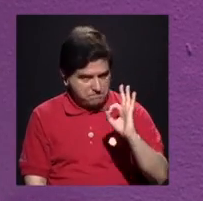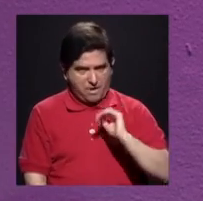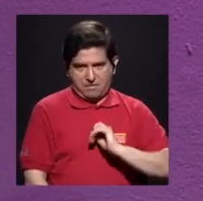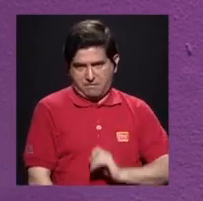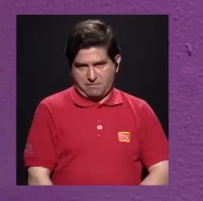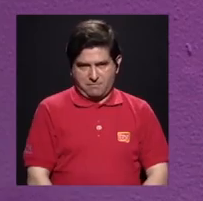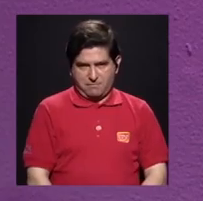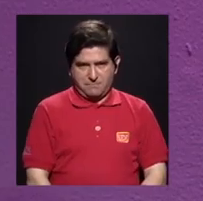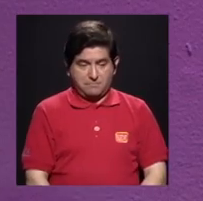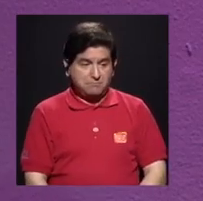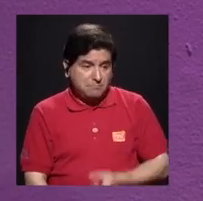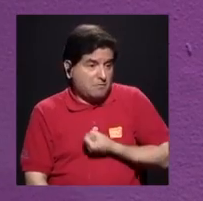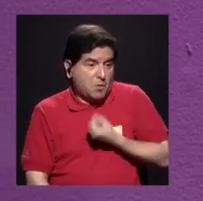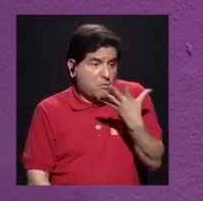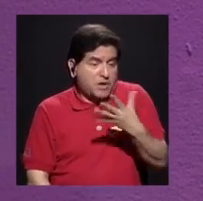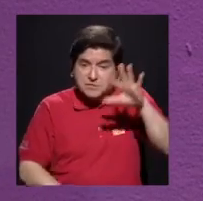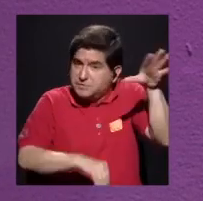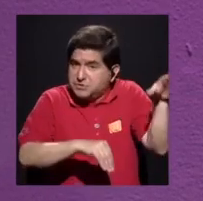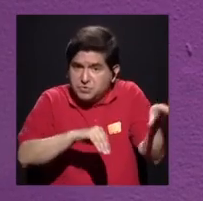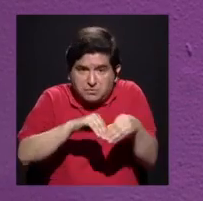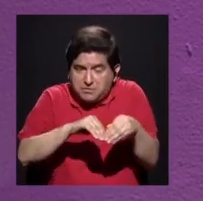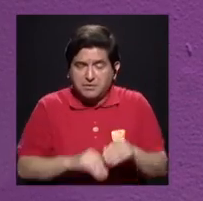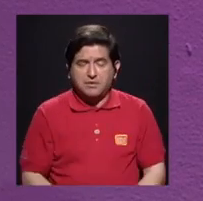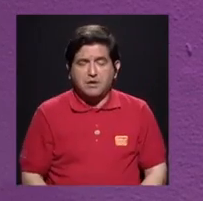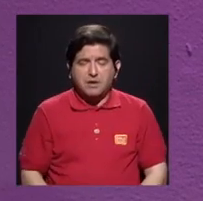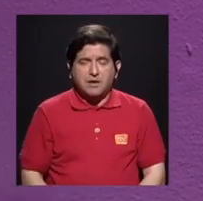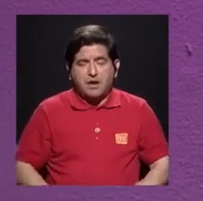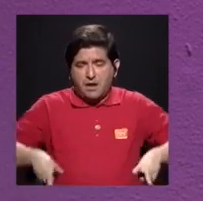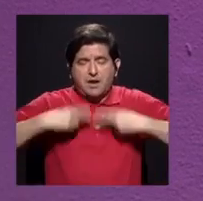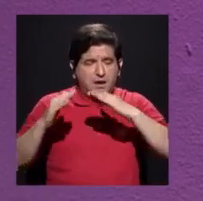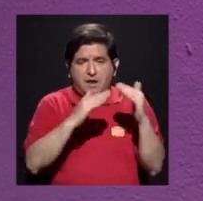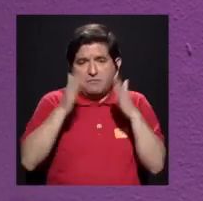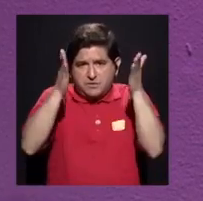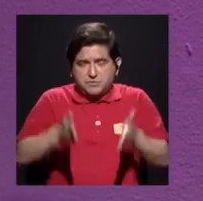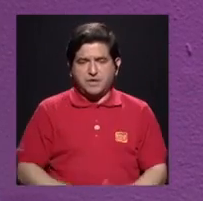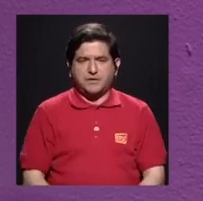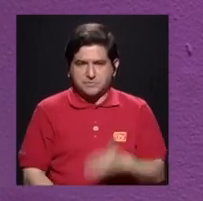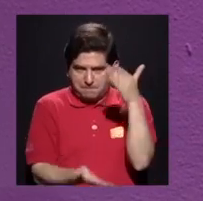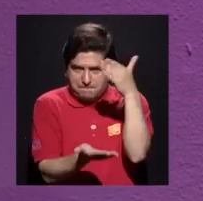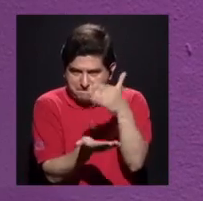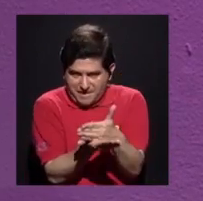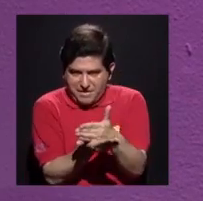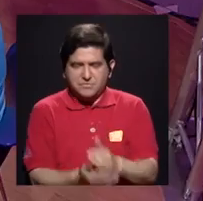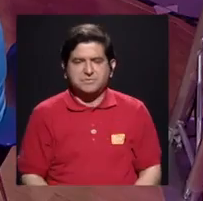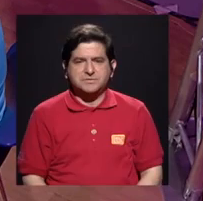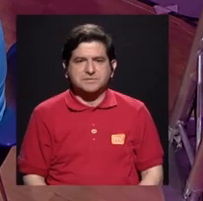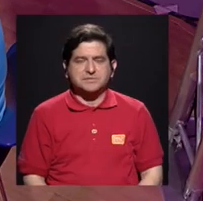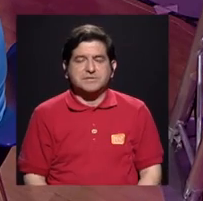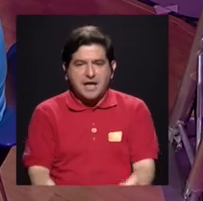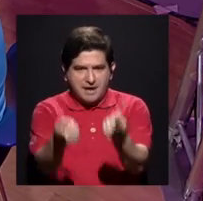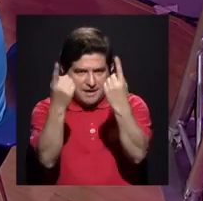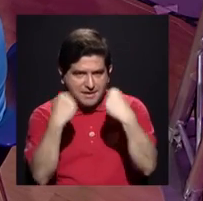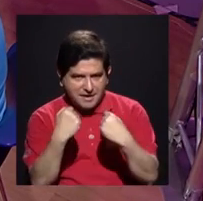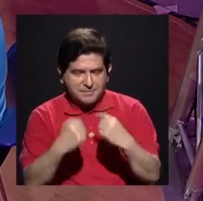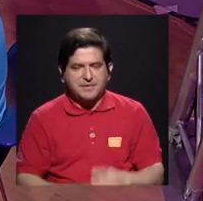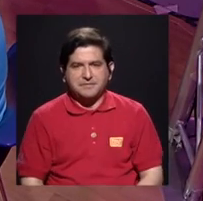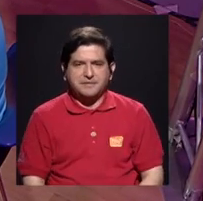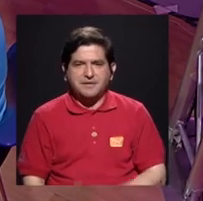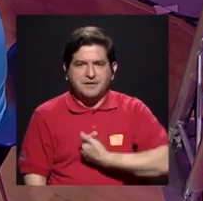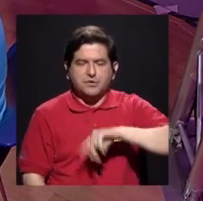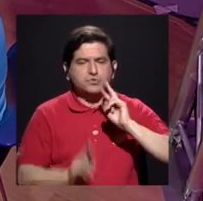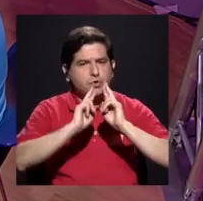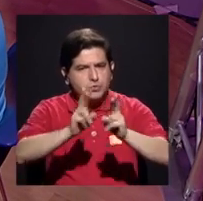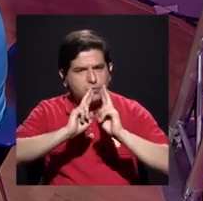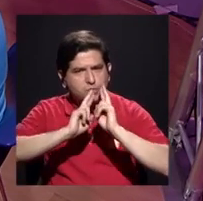es una expresión más verdad y después de la vida cívica y vamos a un corte comercial y cuando estamos de regreso vamos a